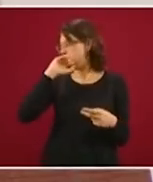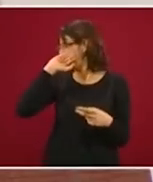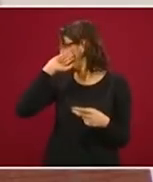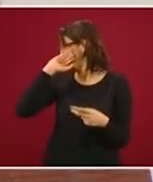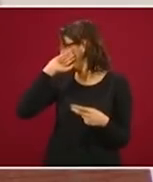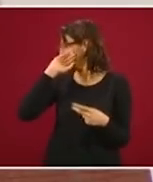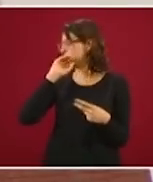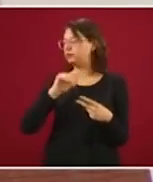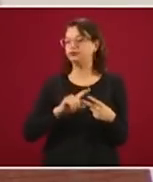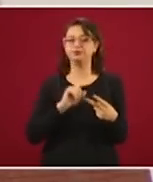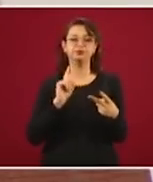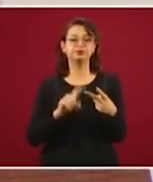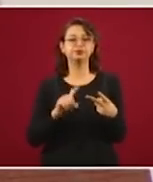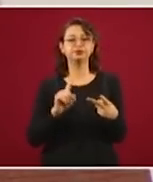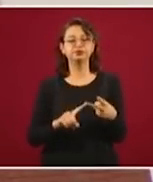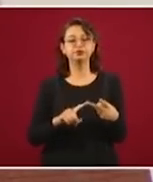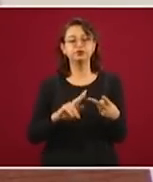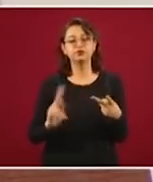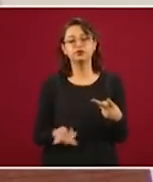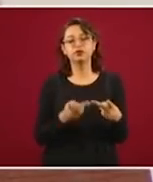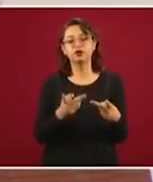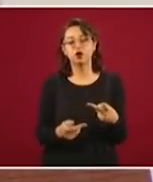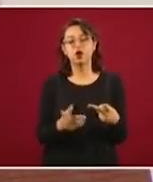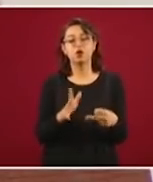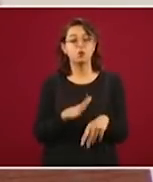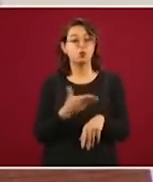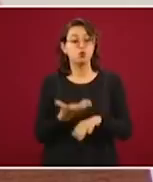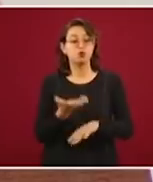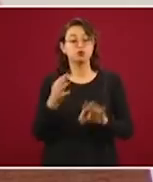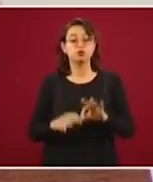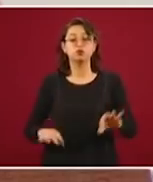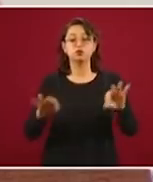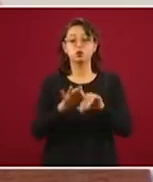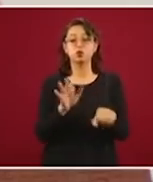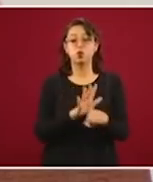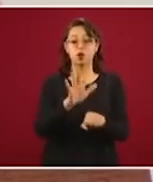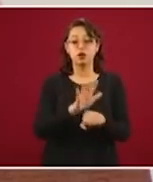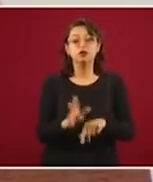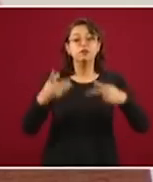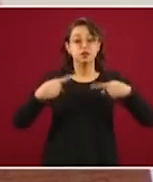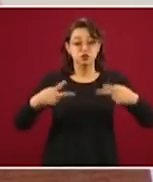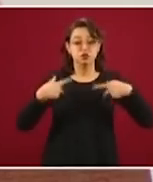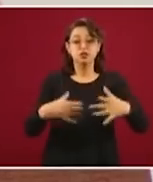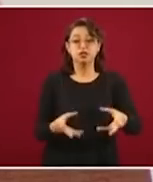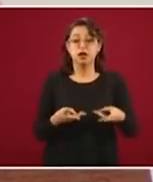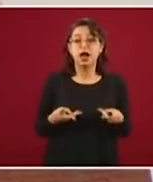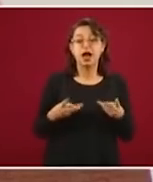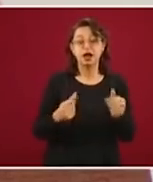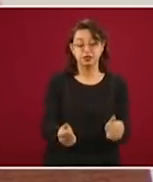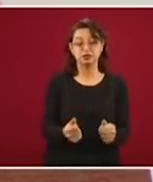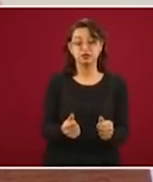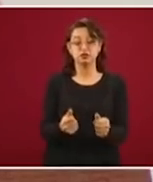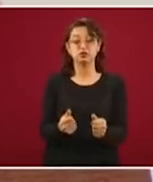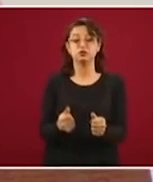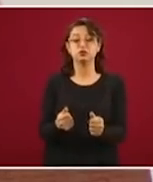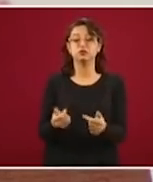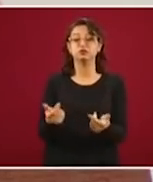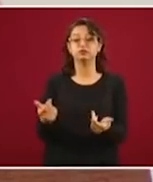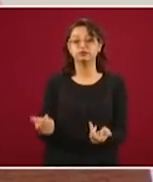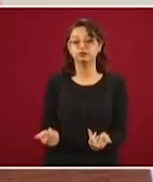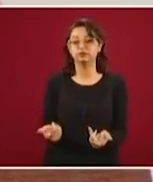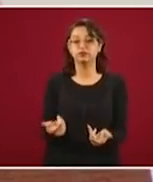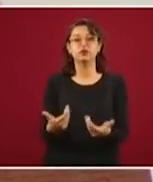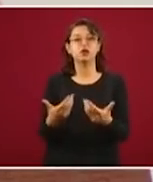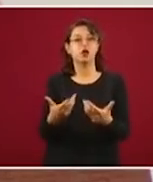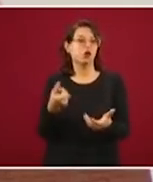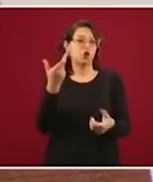importante y es de los gastos que se hacen para atender a las personas. Hay un gasto que se hace por la operación